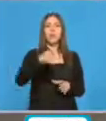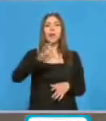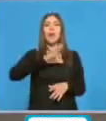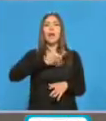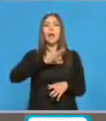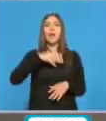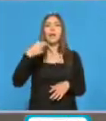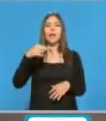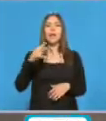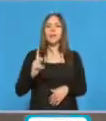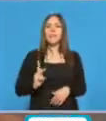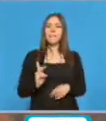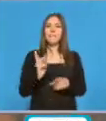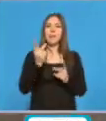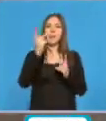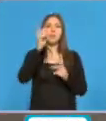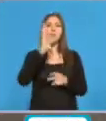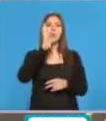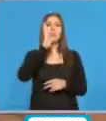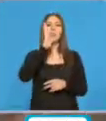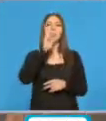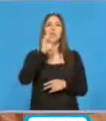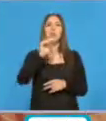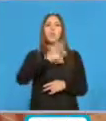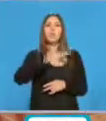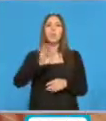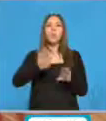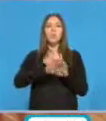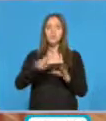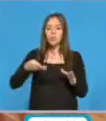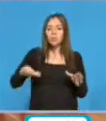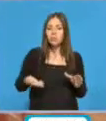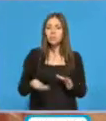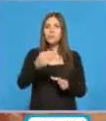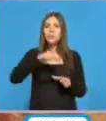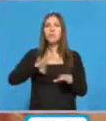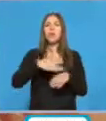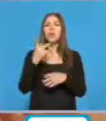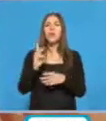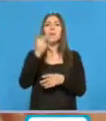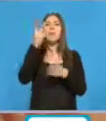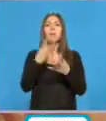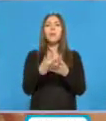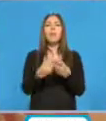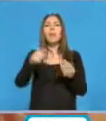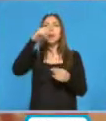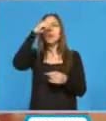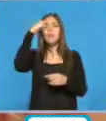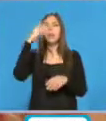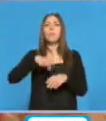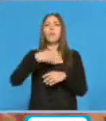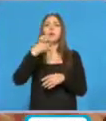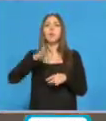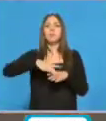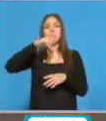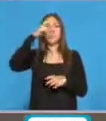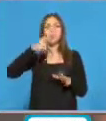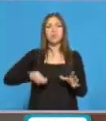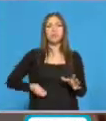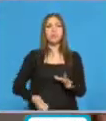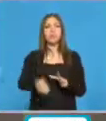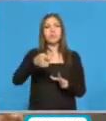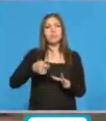verduras y A no ver. podemos meterle tanto una pala, una cuchara, porque las deshacemos, ¿ok? Ahí voy, ahí voy. Si no, para principiantes como